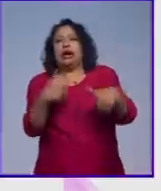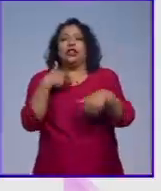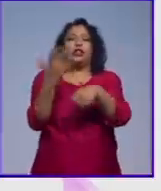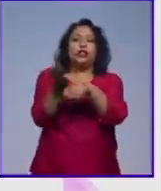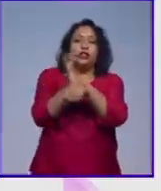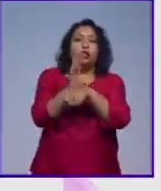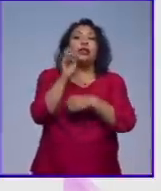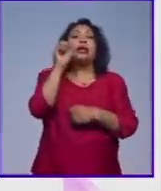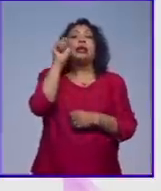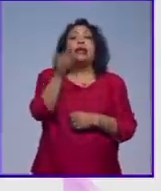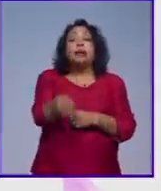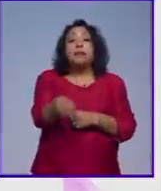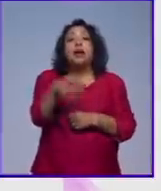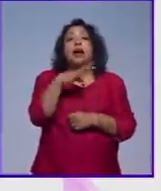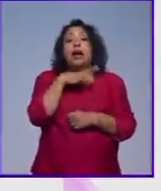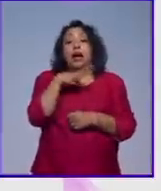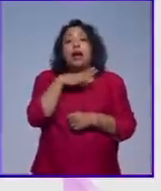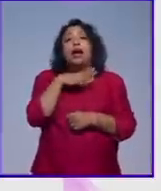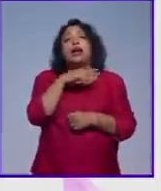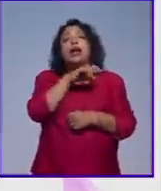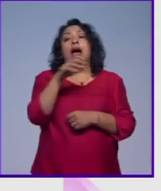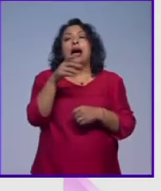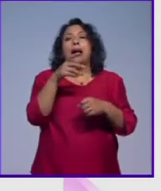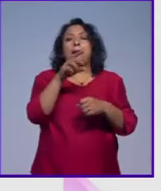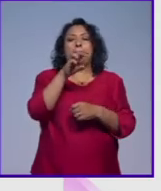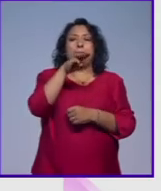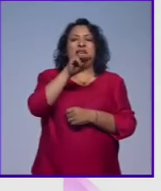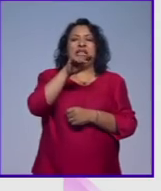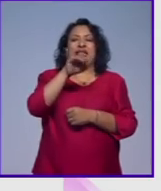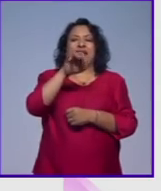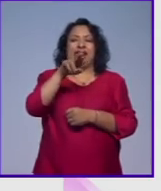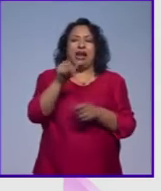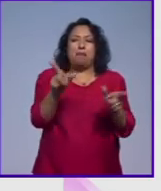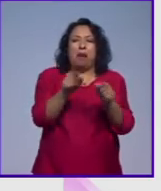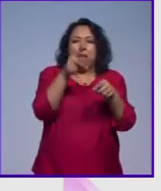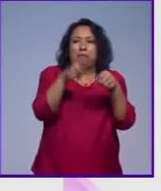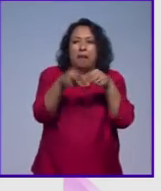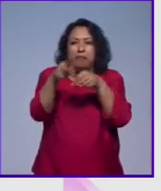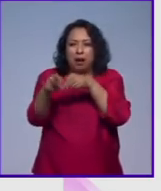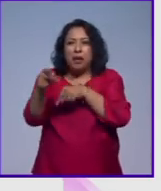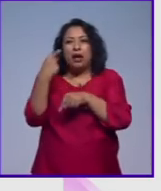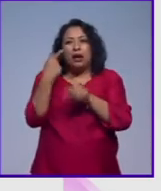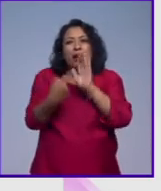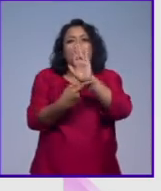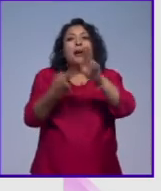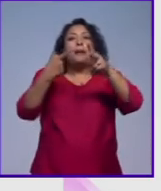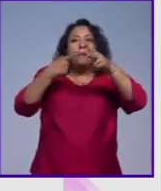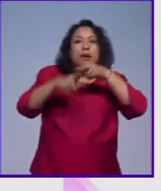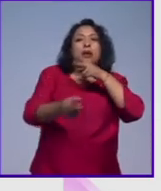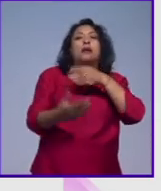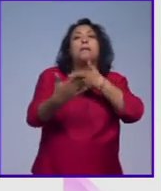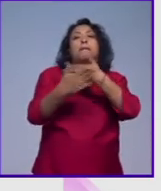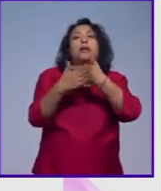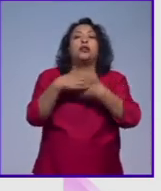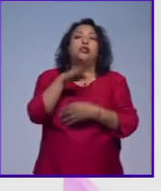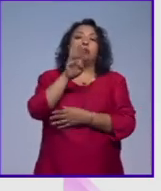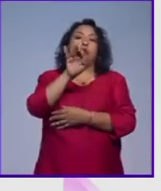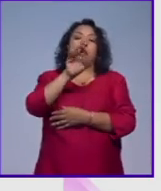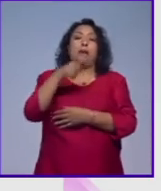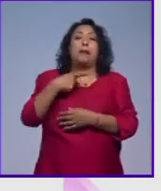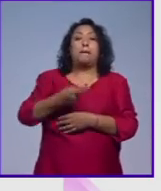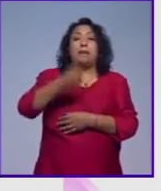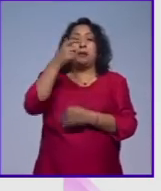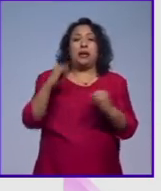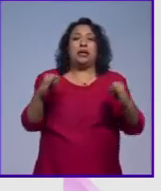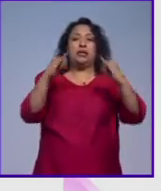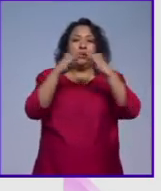cine, también se dedicó a las miniseries y a propósito de esto, quizá estamos frente al nacimiento del próximo Bergman porque por primera vez el